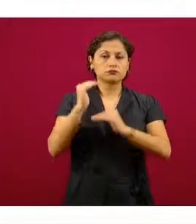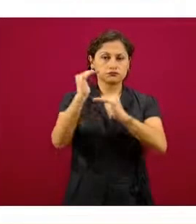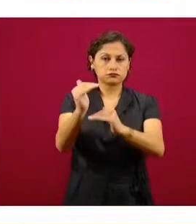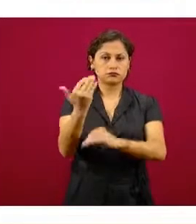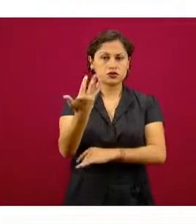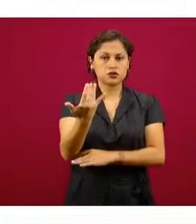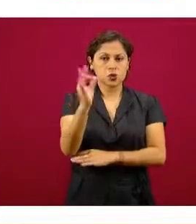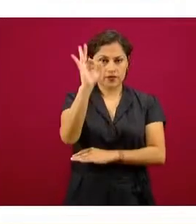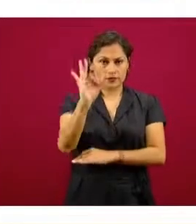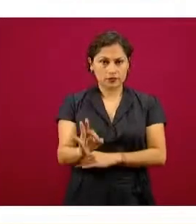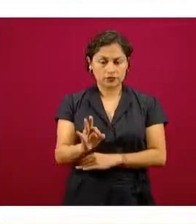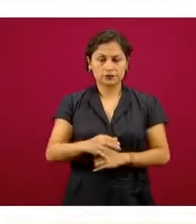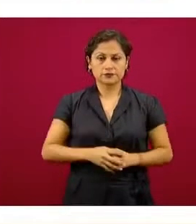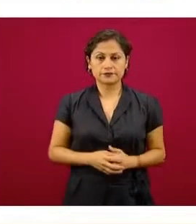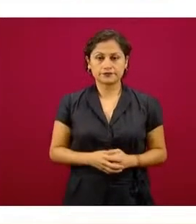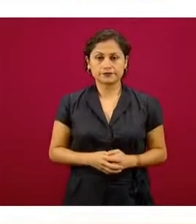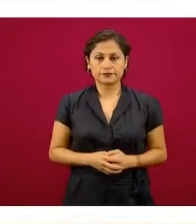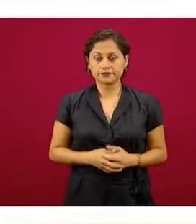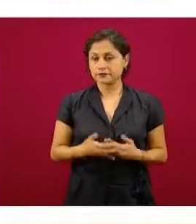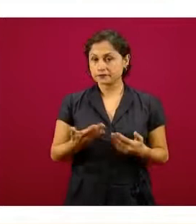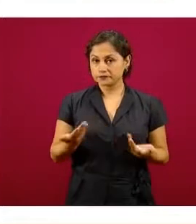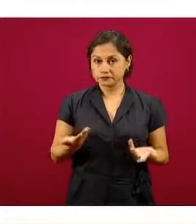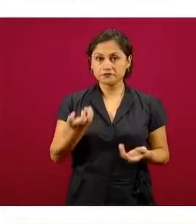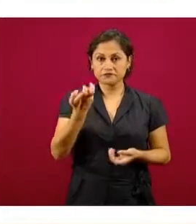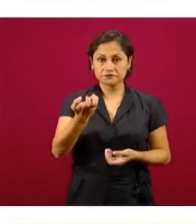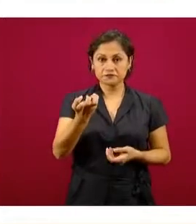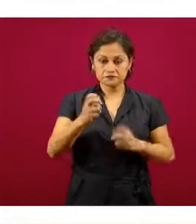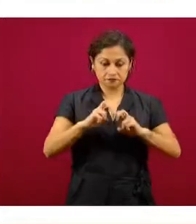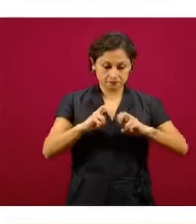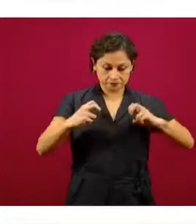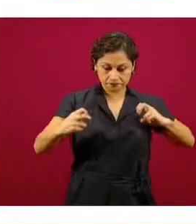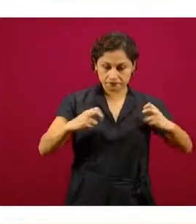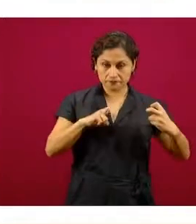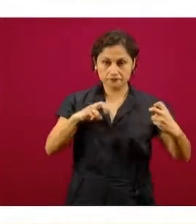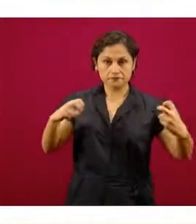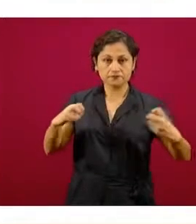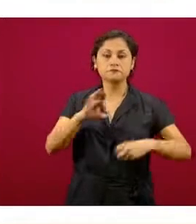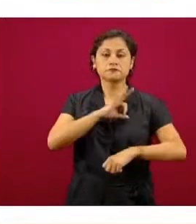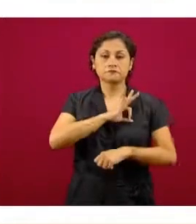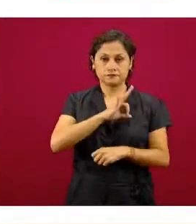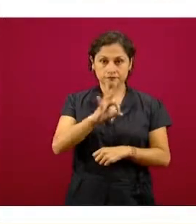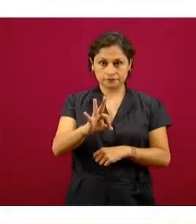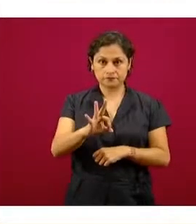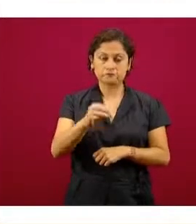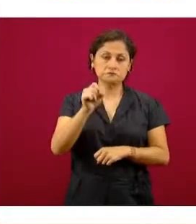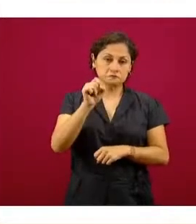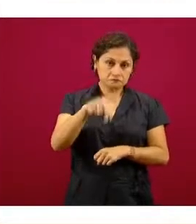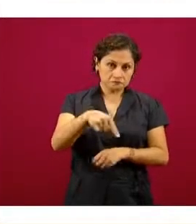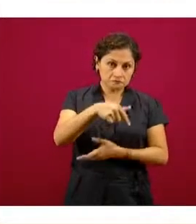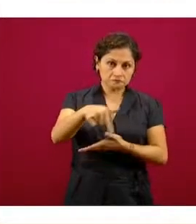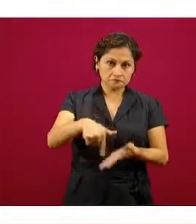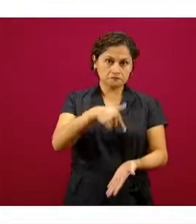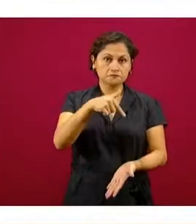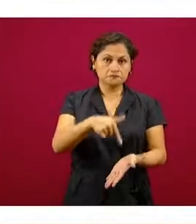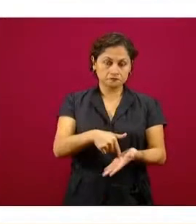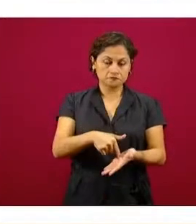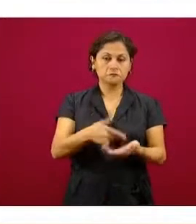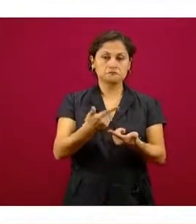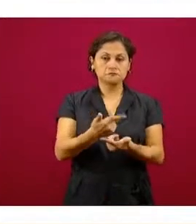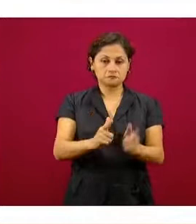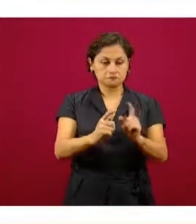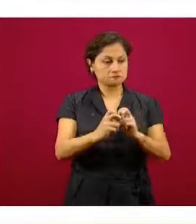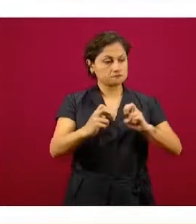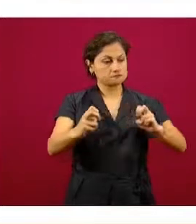un 50%. Esto llevará a un hecho de que puedan distanciar las mesas donde los clientes se sientan y las personas que